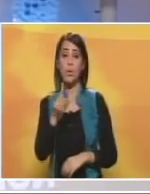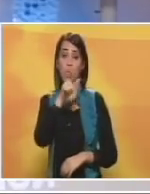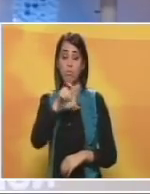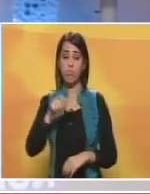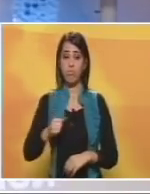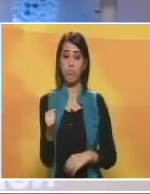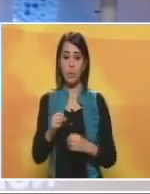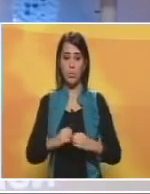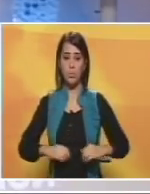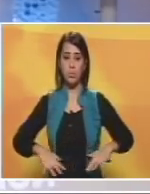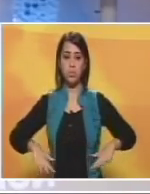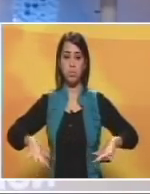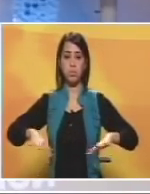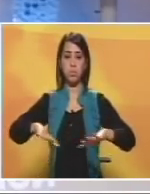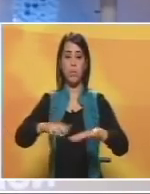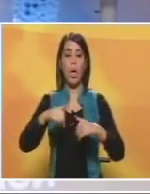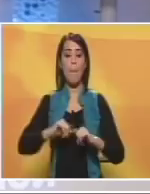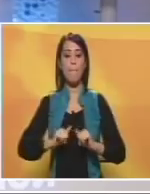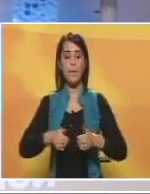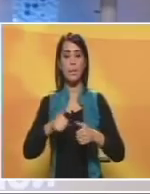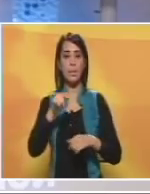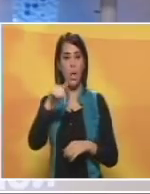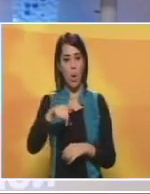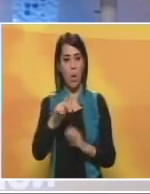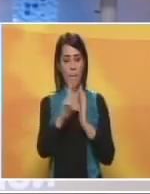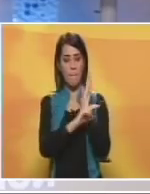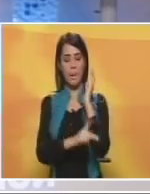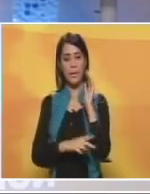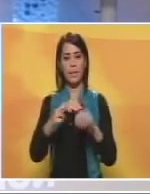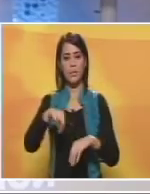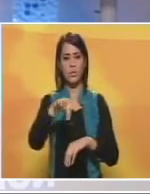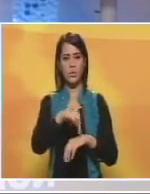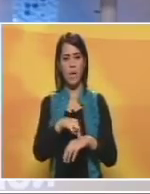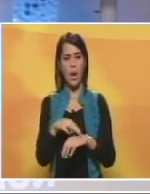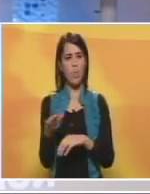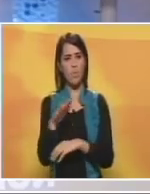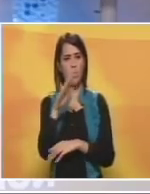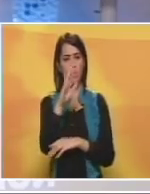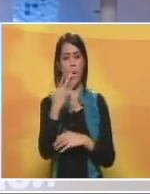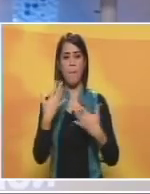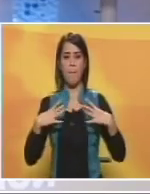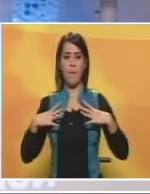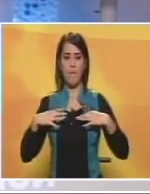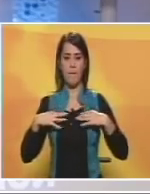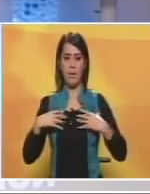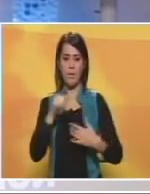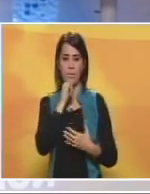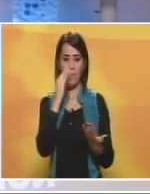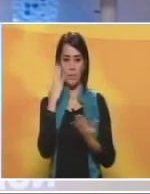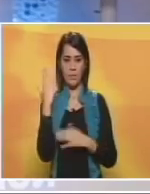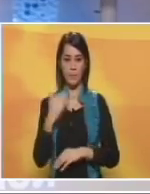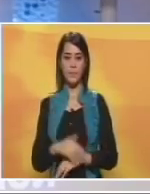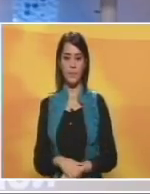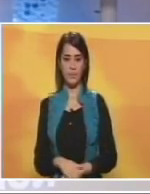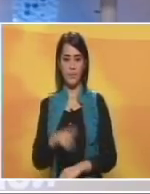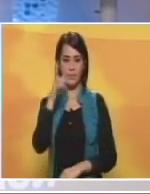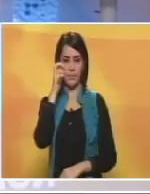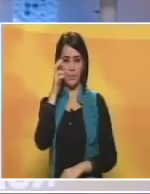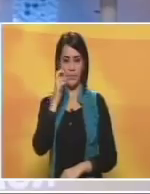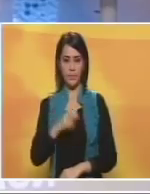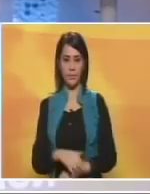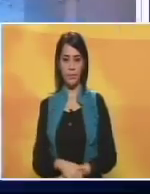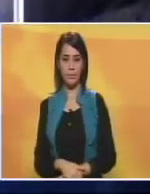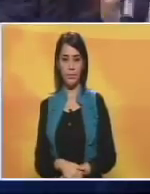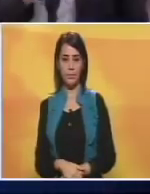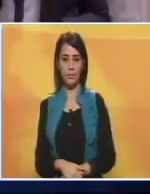se desplegarán a partir de hoy en el Parque Nacional Guaraíra Repano a propósito de la temporada vacacional. Diana Martínez nos informa. Adelante, Diana. Buenas tardes, te